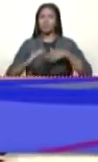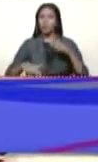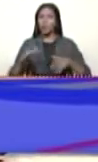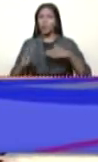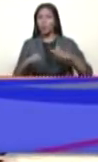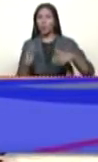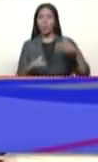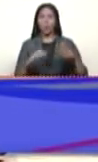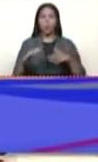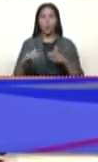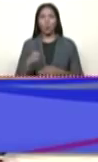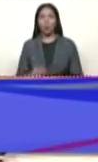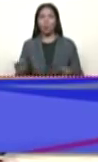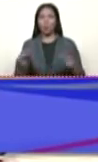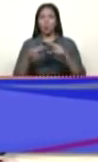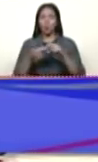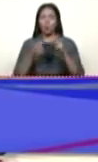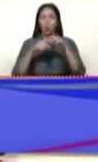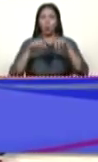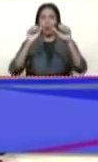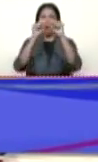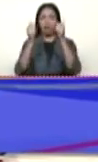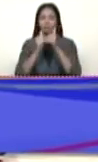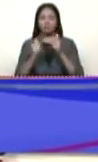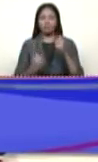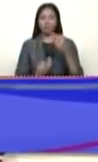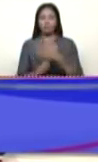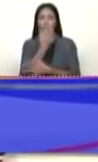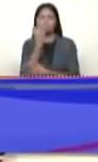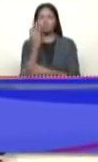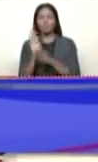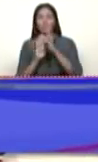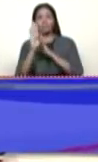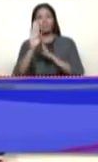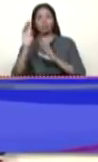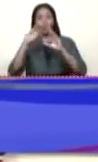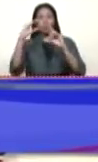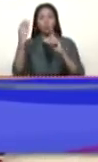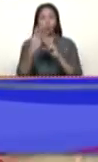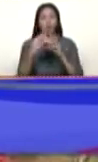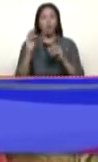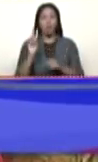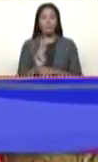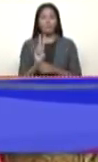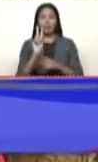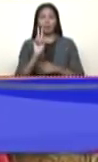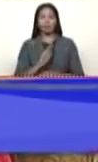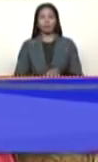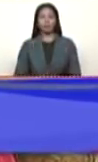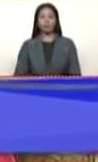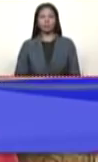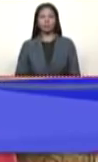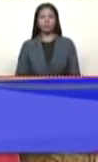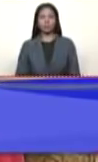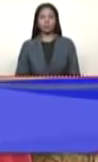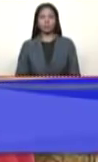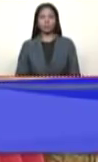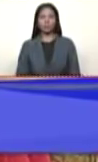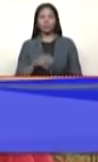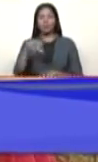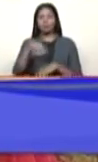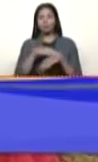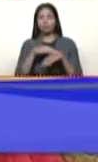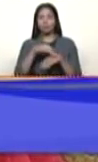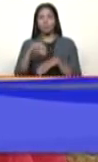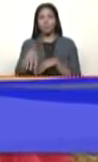tambores. La Unidad Artística Fundación para el Desarrollo Cultural del Estado La Guaira. Un